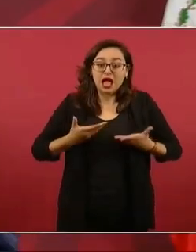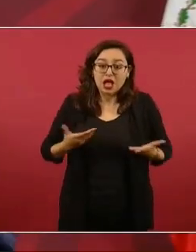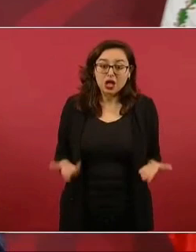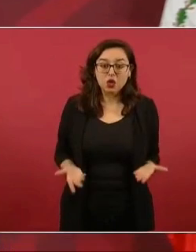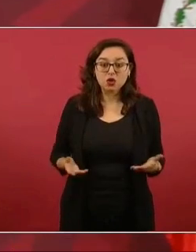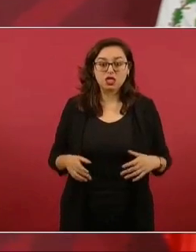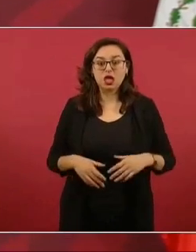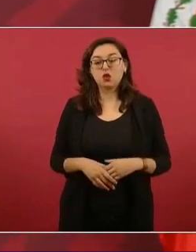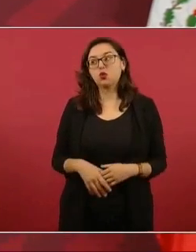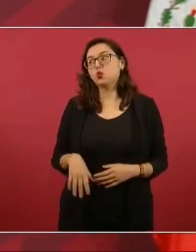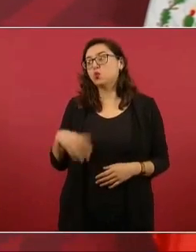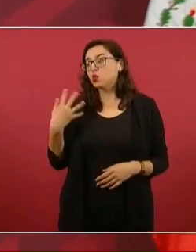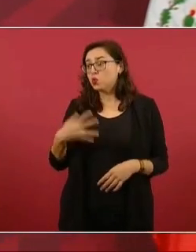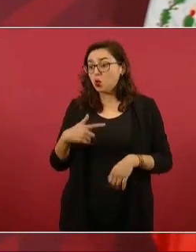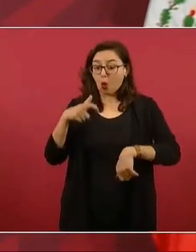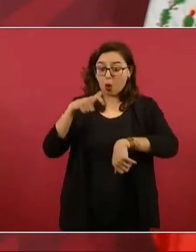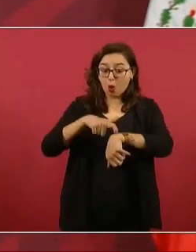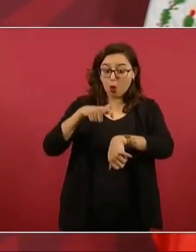se va a caer